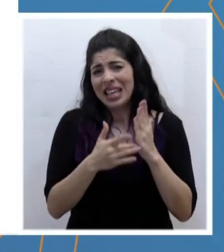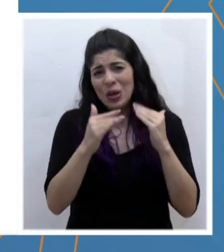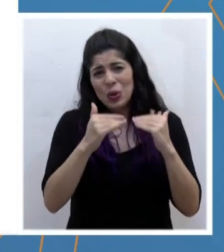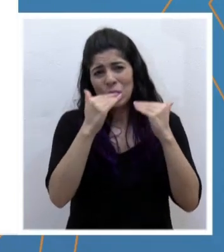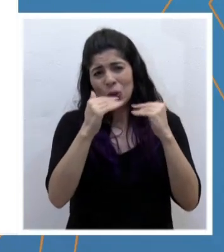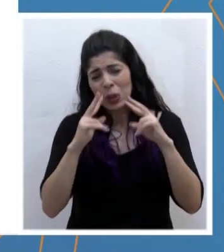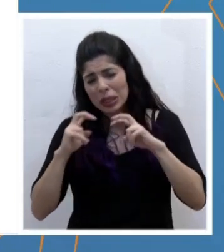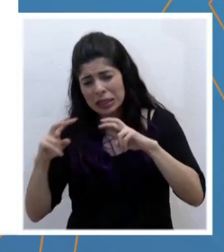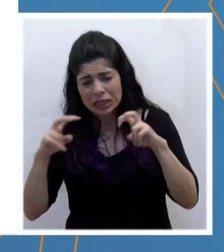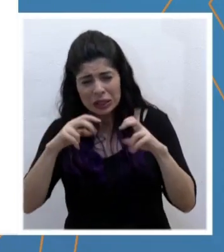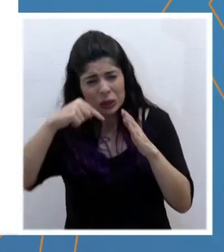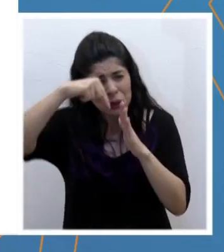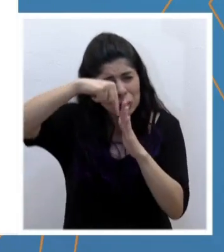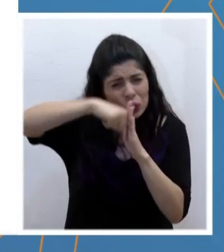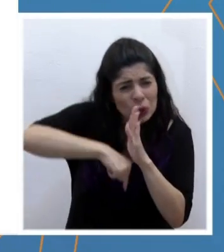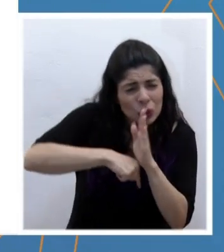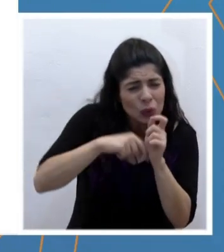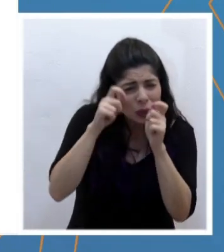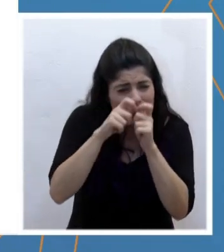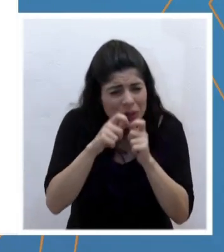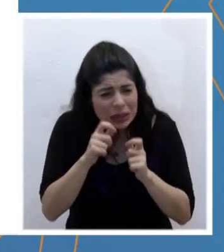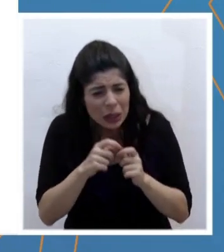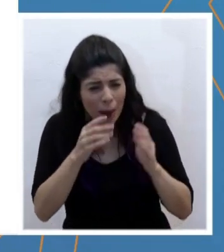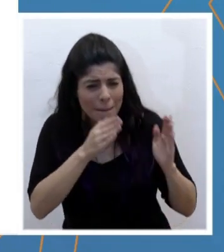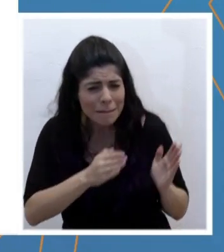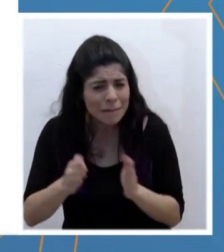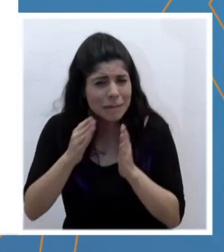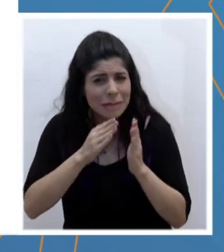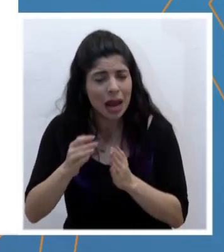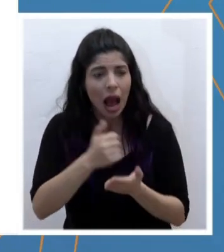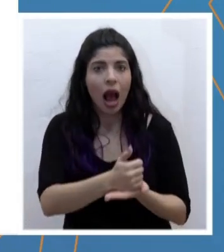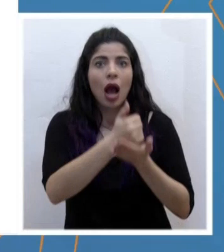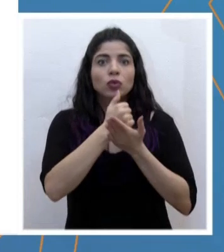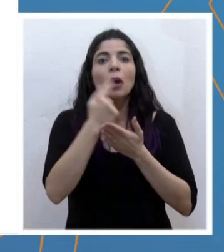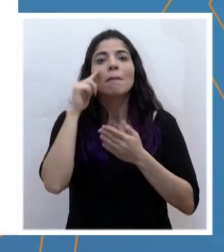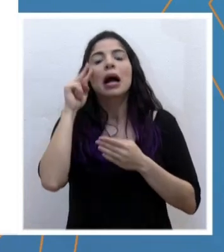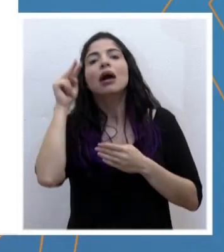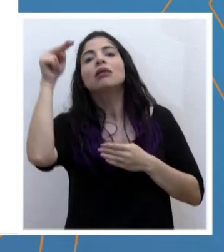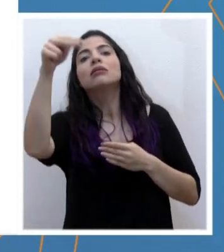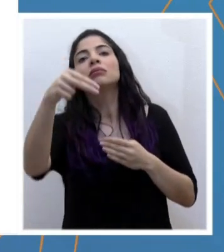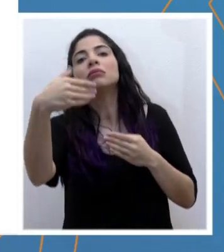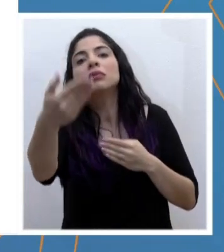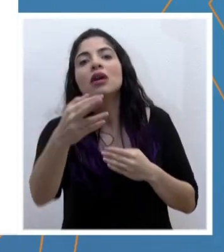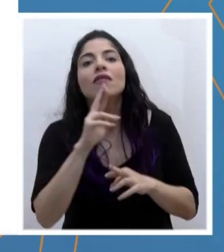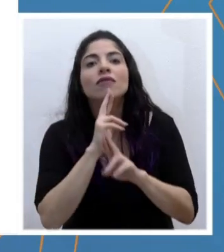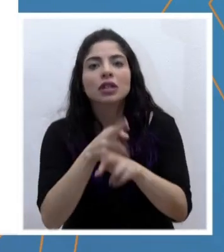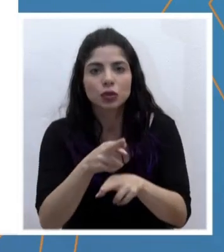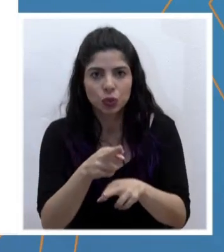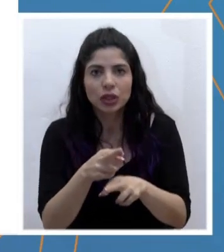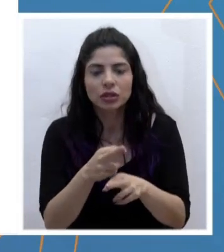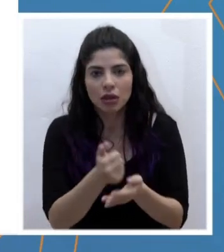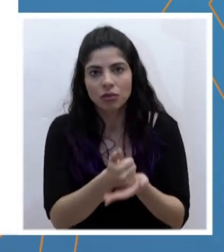técnico, exhaustivo, meticuloso y planificado que nos permite anticipar en la respuesta.